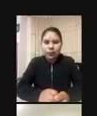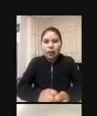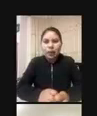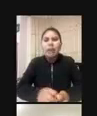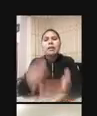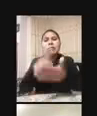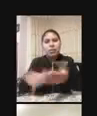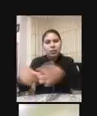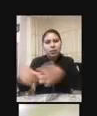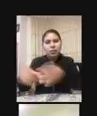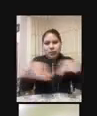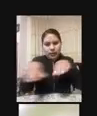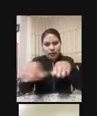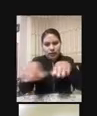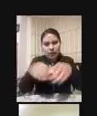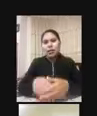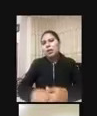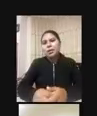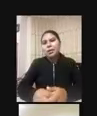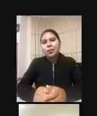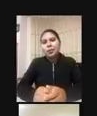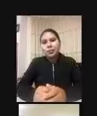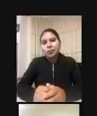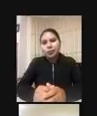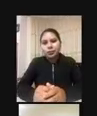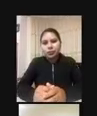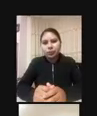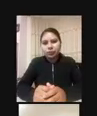a lo largo del tema. Siguiente, por favor.